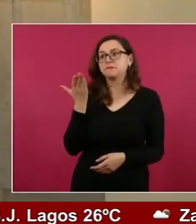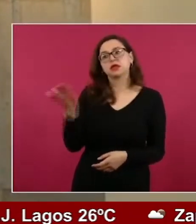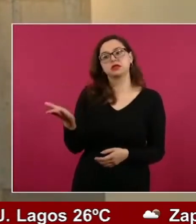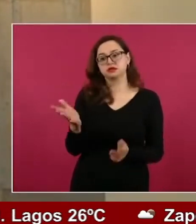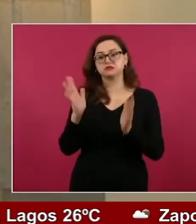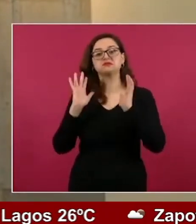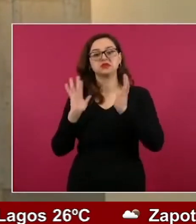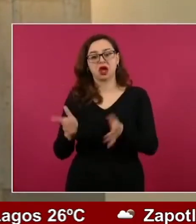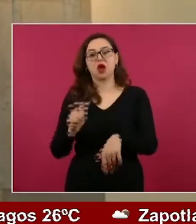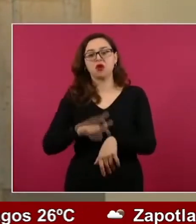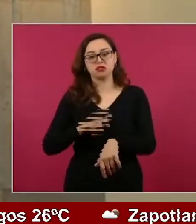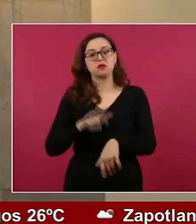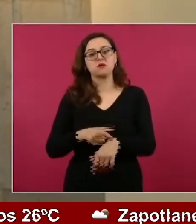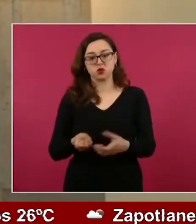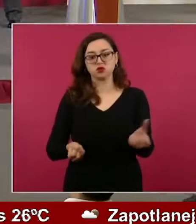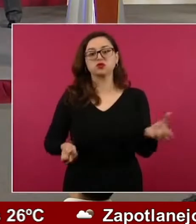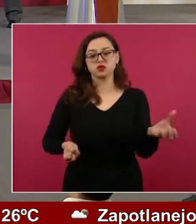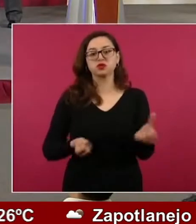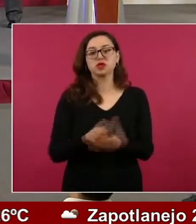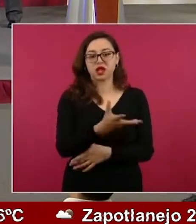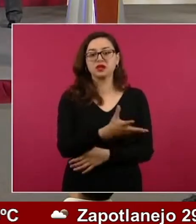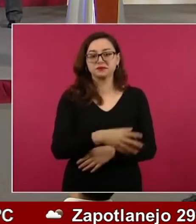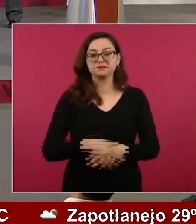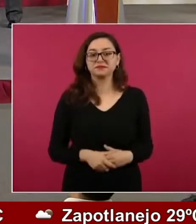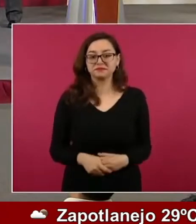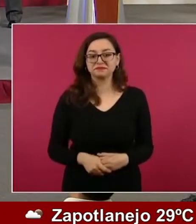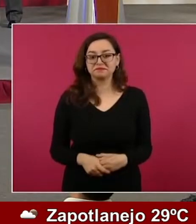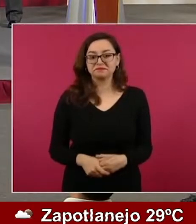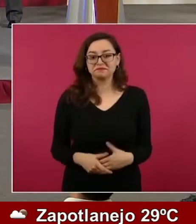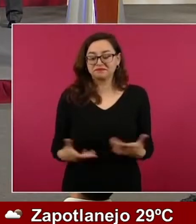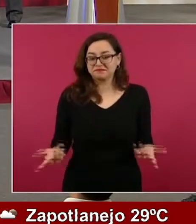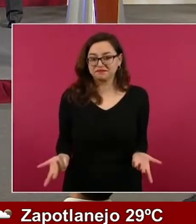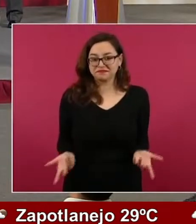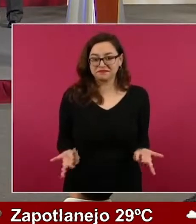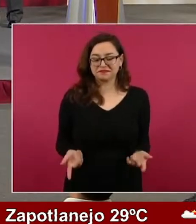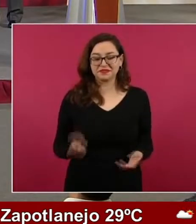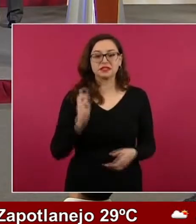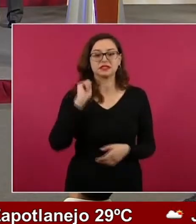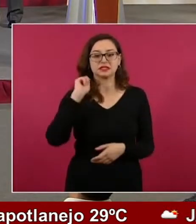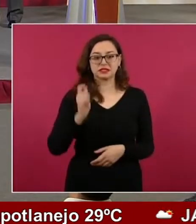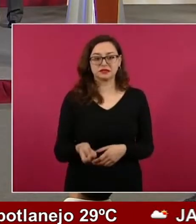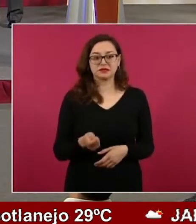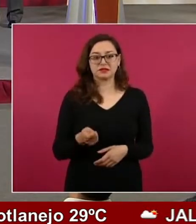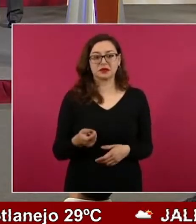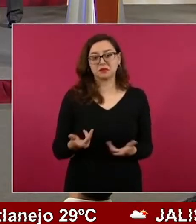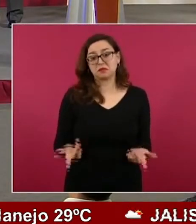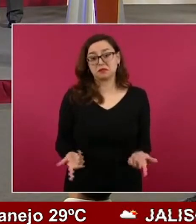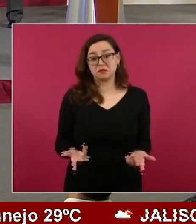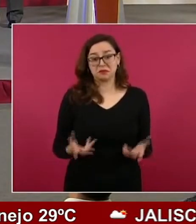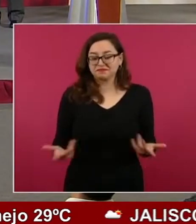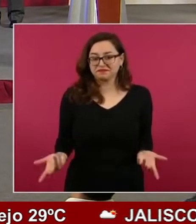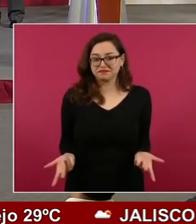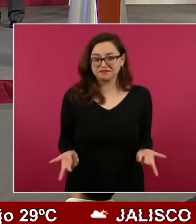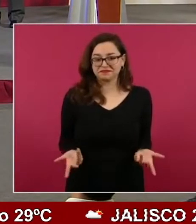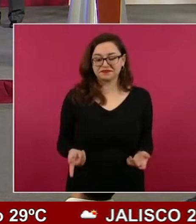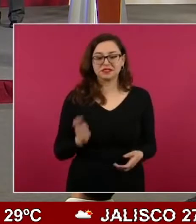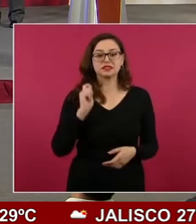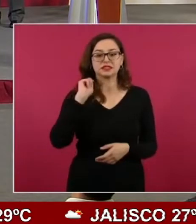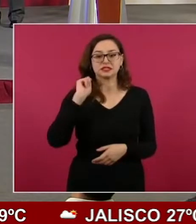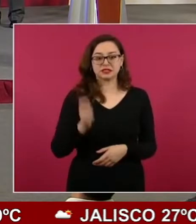amparo ser excarcelados, con lo cual habría una gran, gran